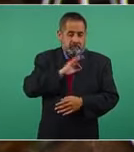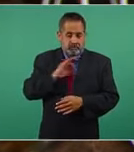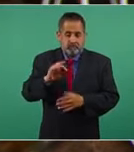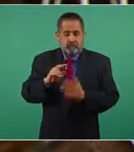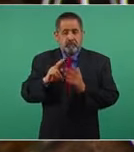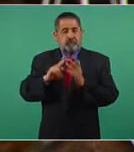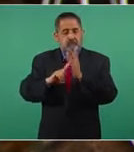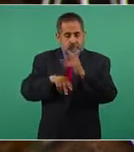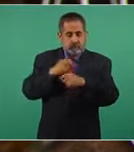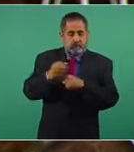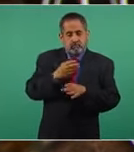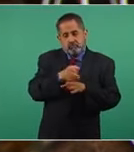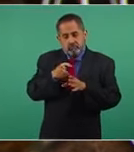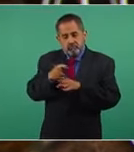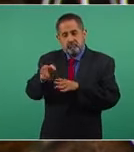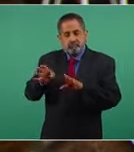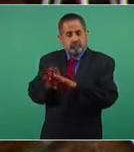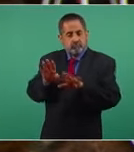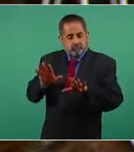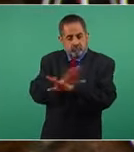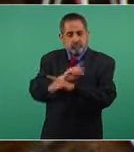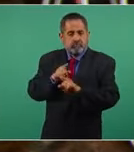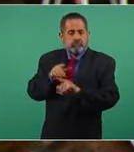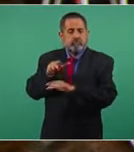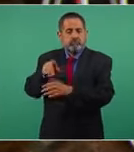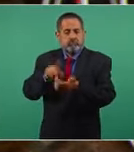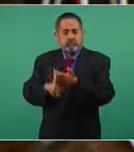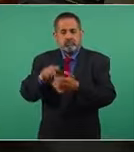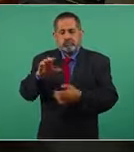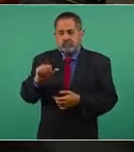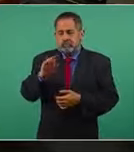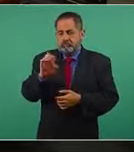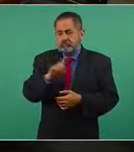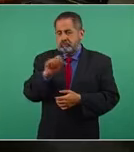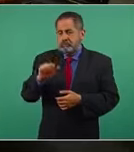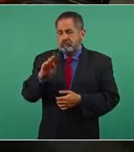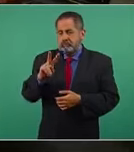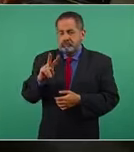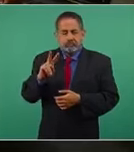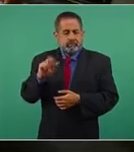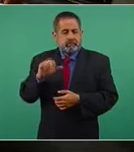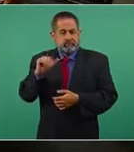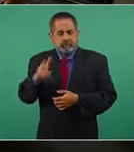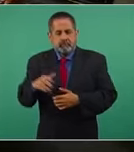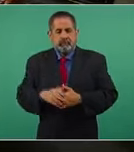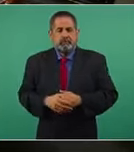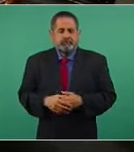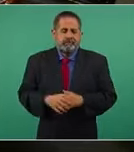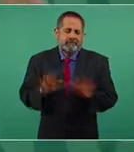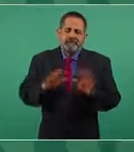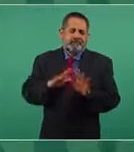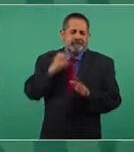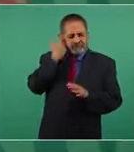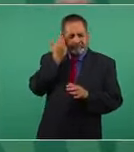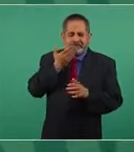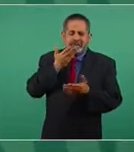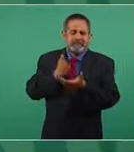tomar un nuevo rumbo el caso de Cabeza de Vaca? Sería la primera pregunta. No me quiero meter en eso